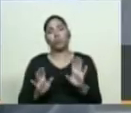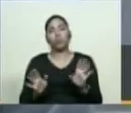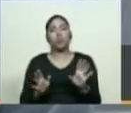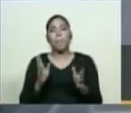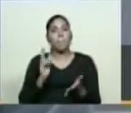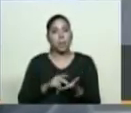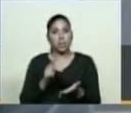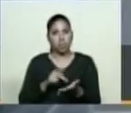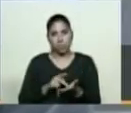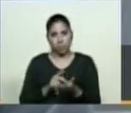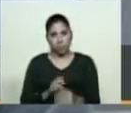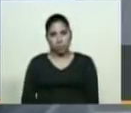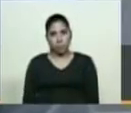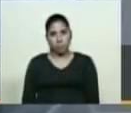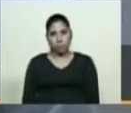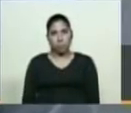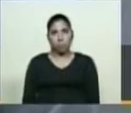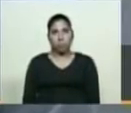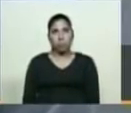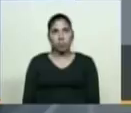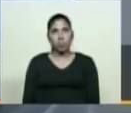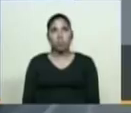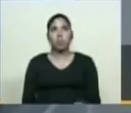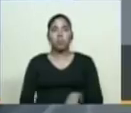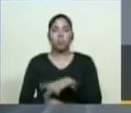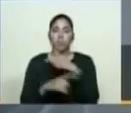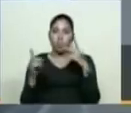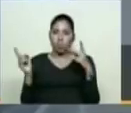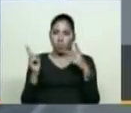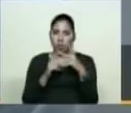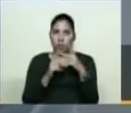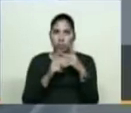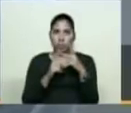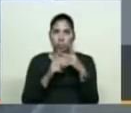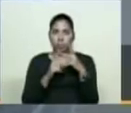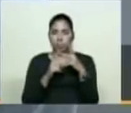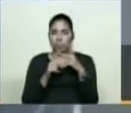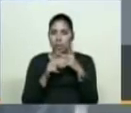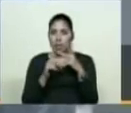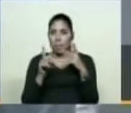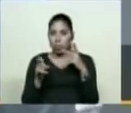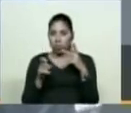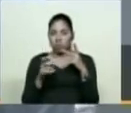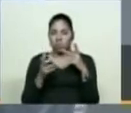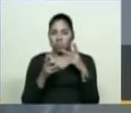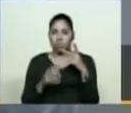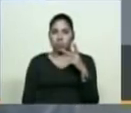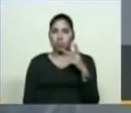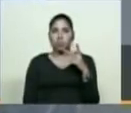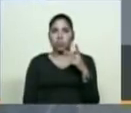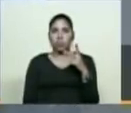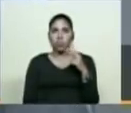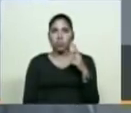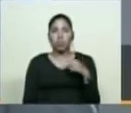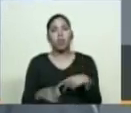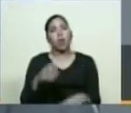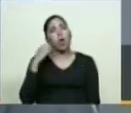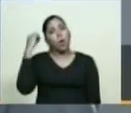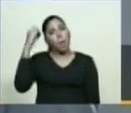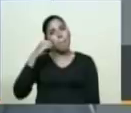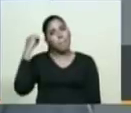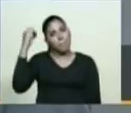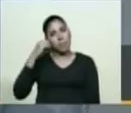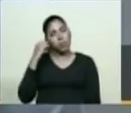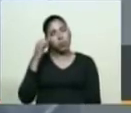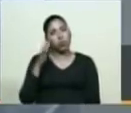participaría en los comicios. Y otra, mi segunda pregunta es sobre si qué opinión tendría el Partido Socialista Unido